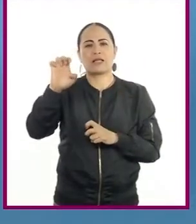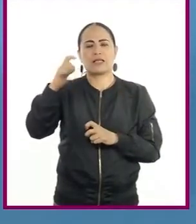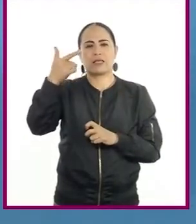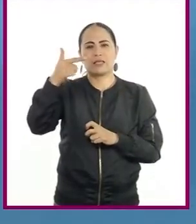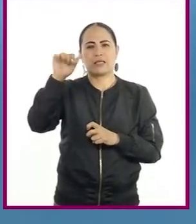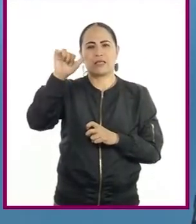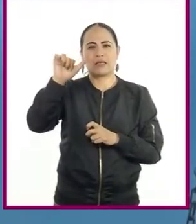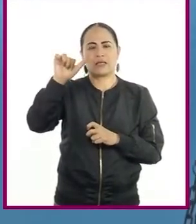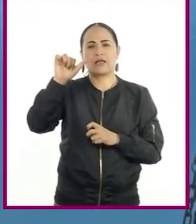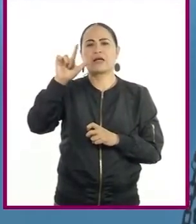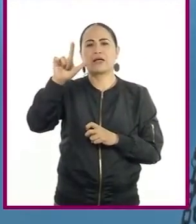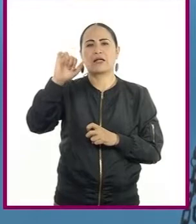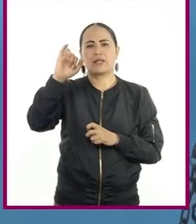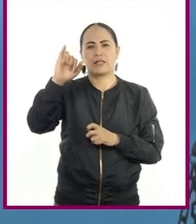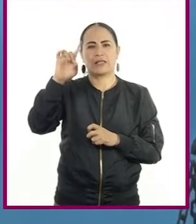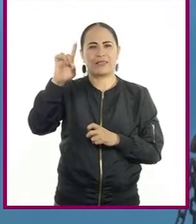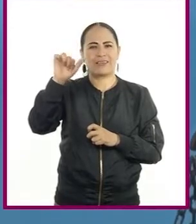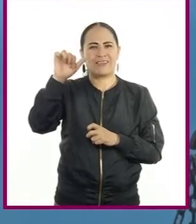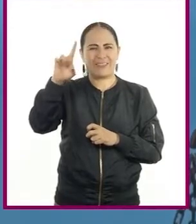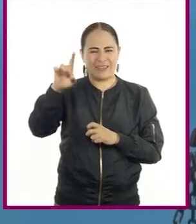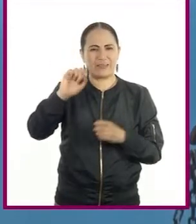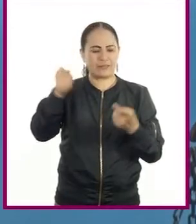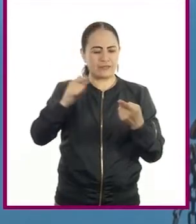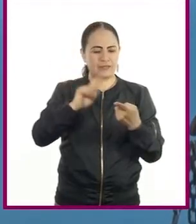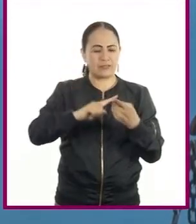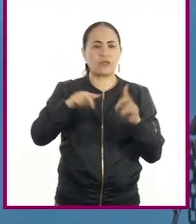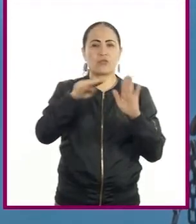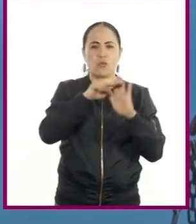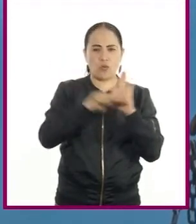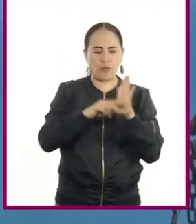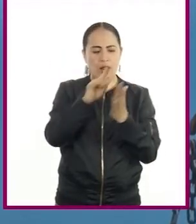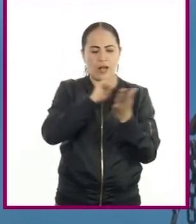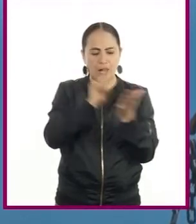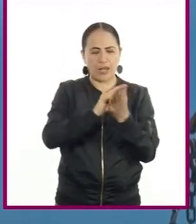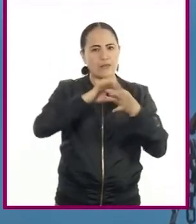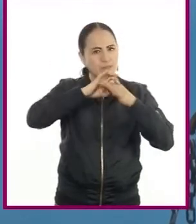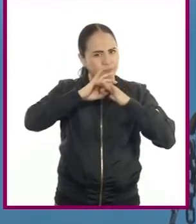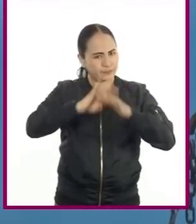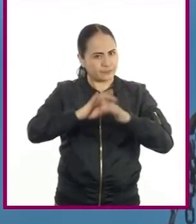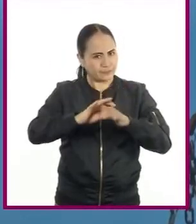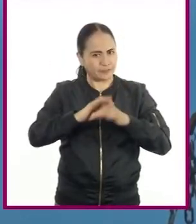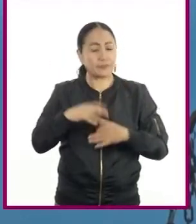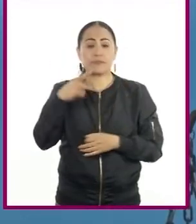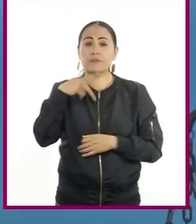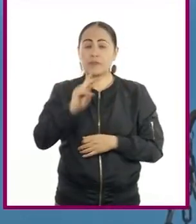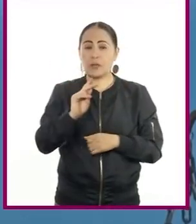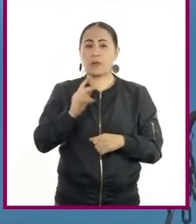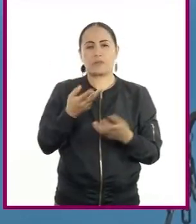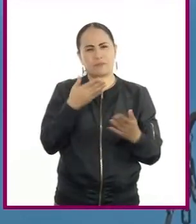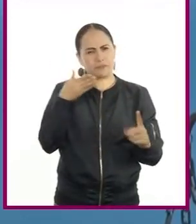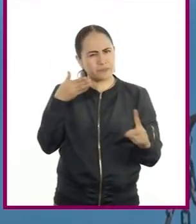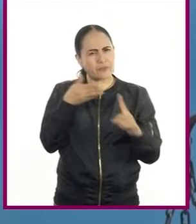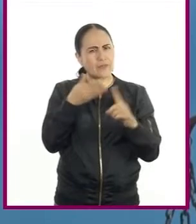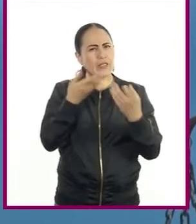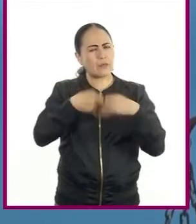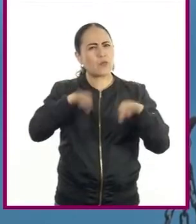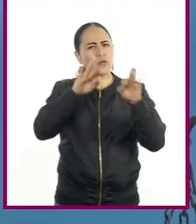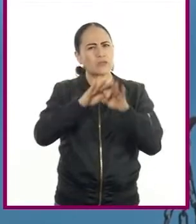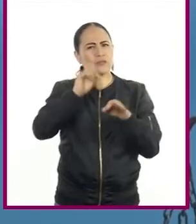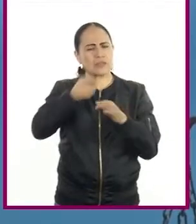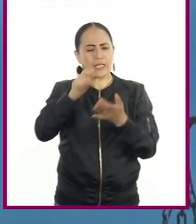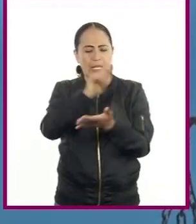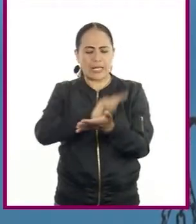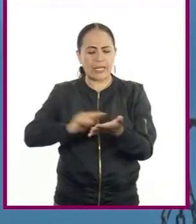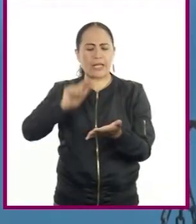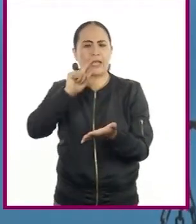se asocia a los conceptos norma y ley. Pero finalmente, lo importante es que la legalidad,